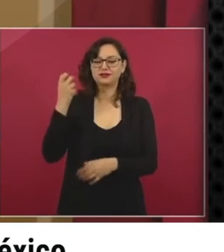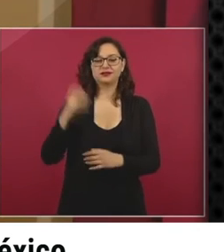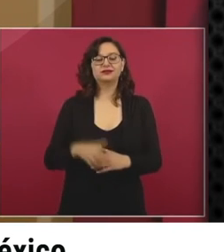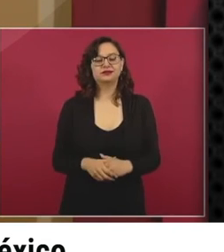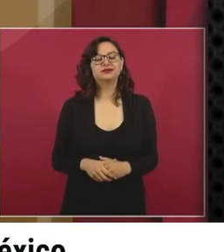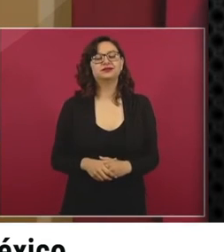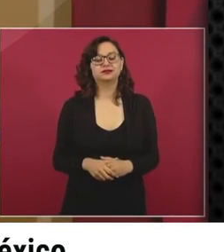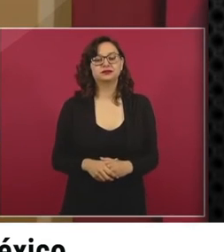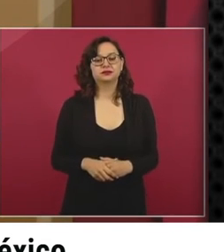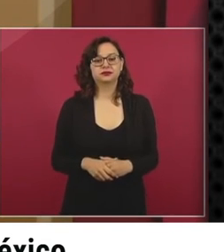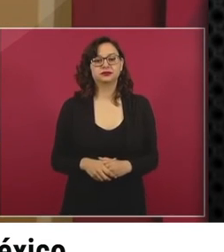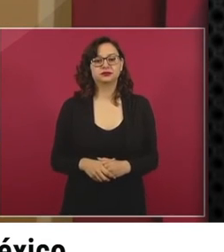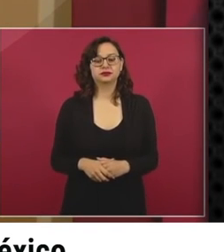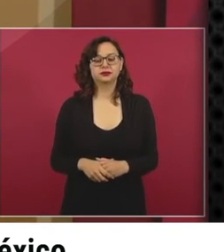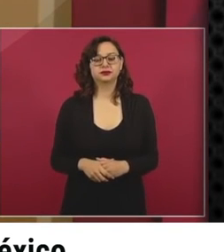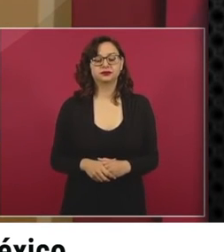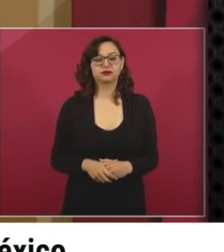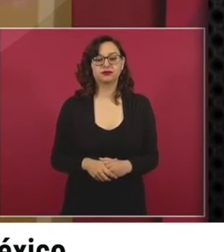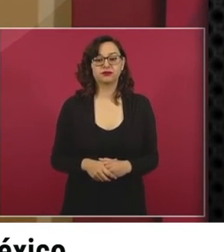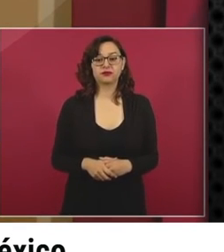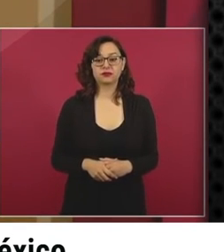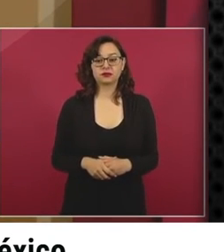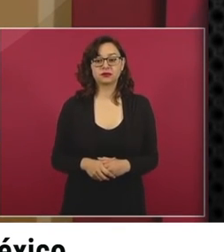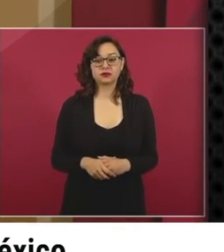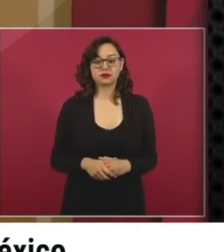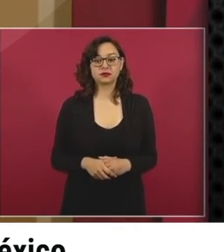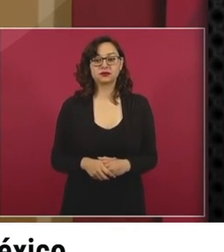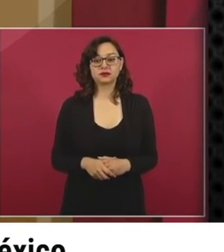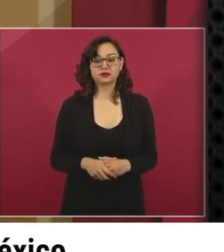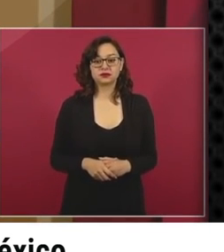creo que sí